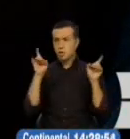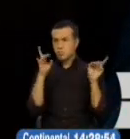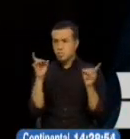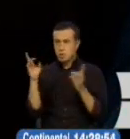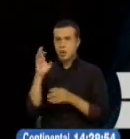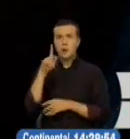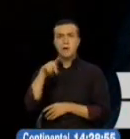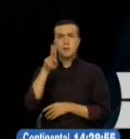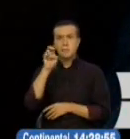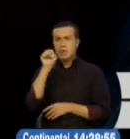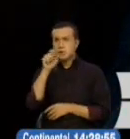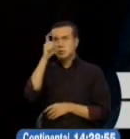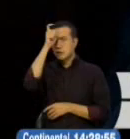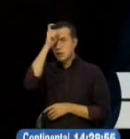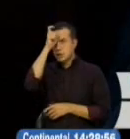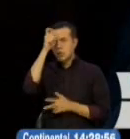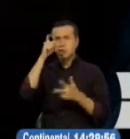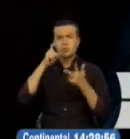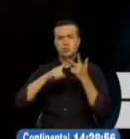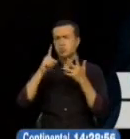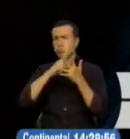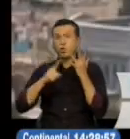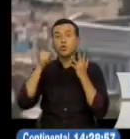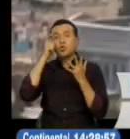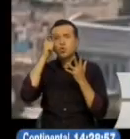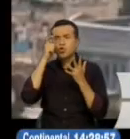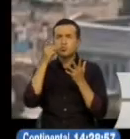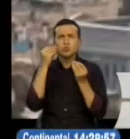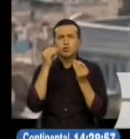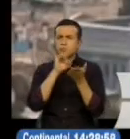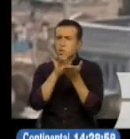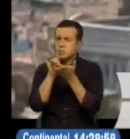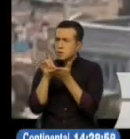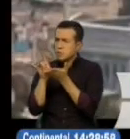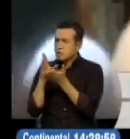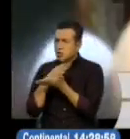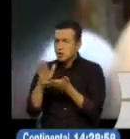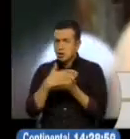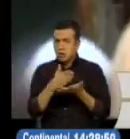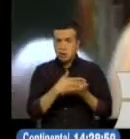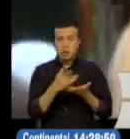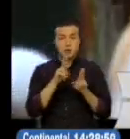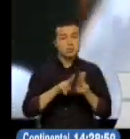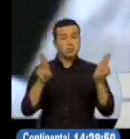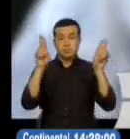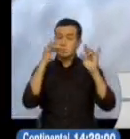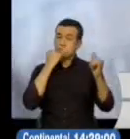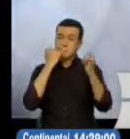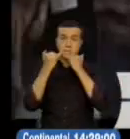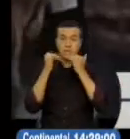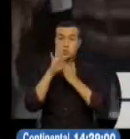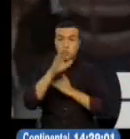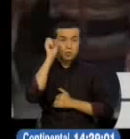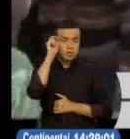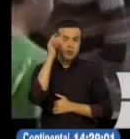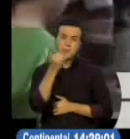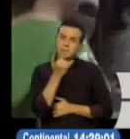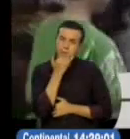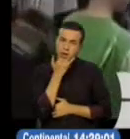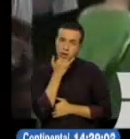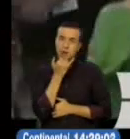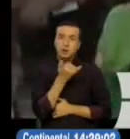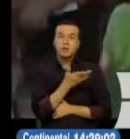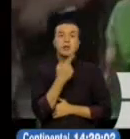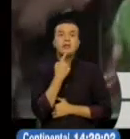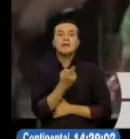persas, egipcios, bizantinos y turcos. Cuestiona la Organización de las Naciones Unidas por cuanto a su criterio